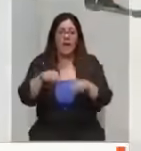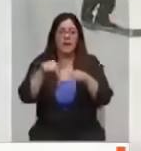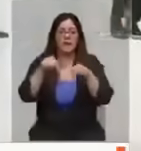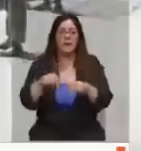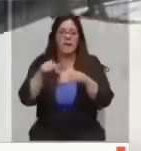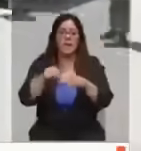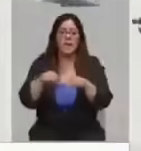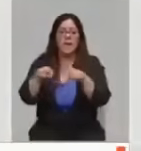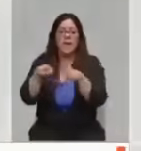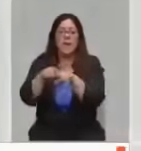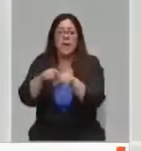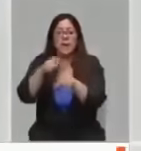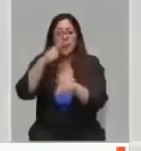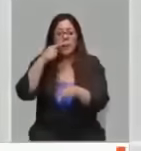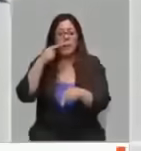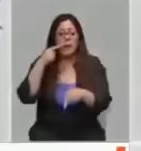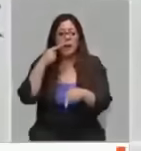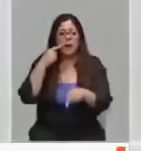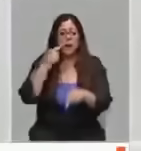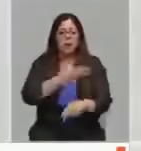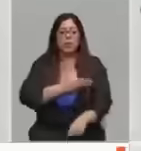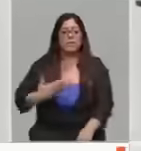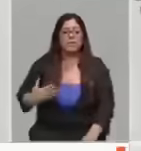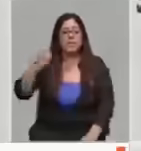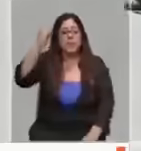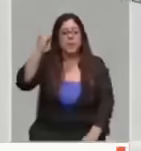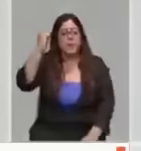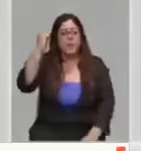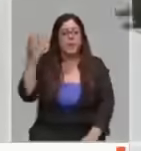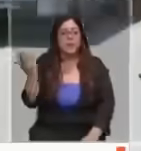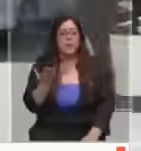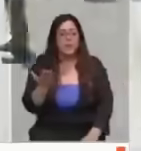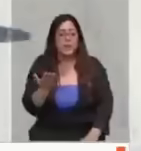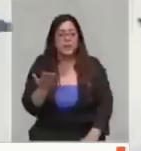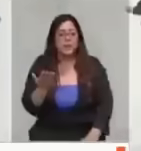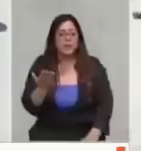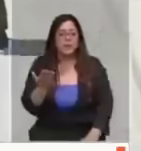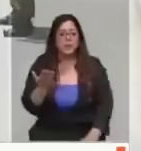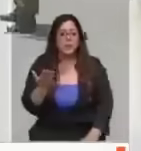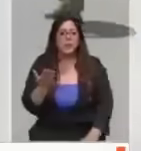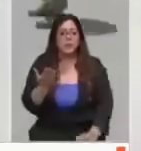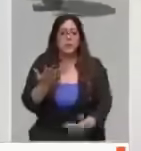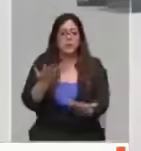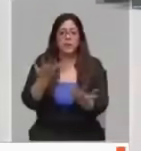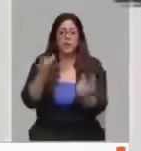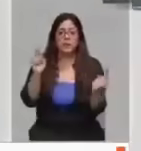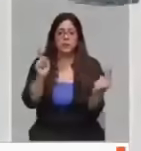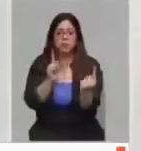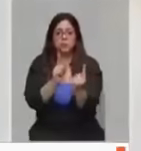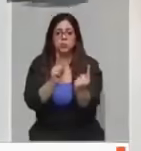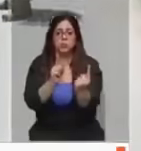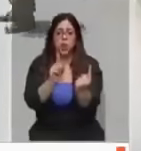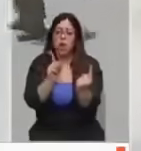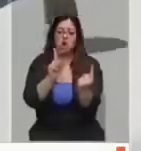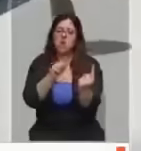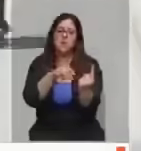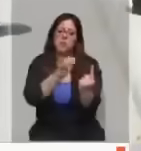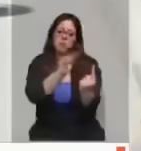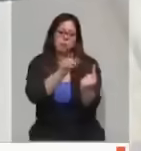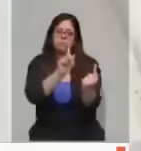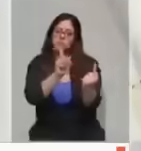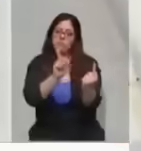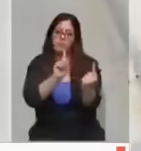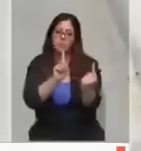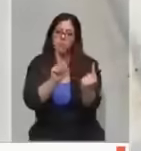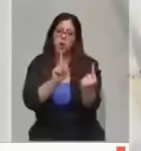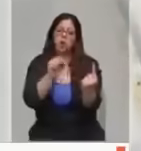el hermano también del presidente Piñera, está acá al frente de mí, de hecho. No vamos a molestarlos, por supuesto, en este momento